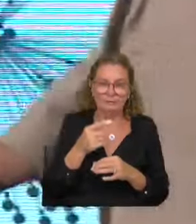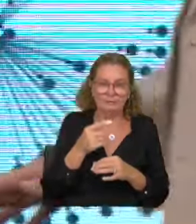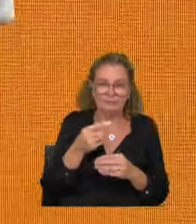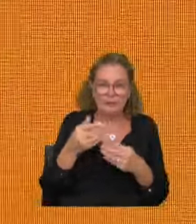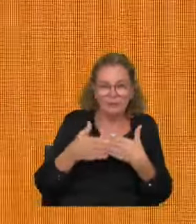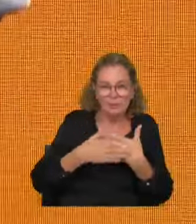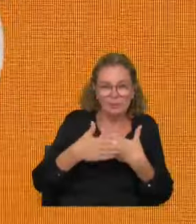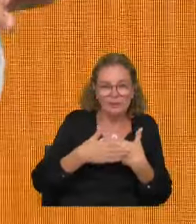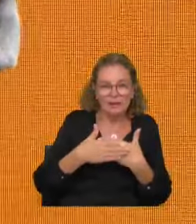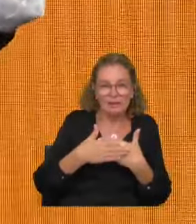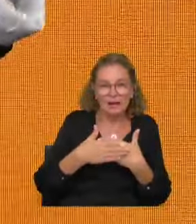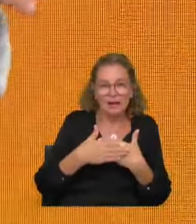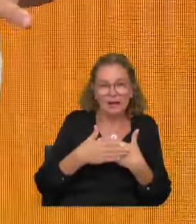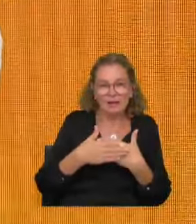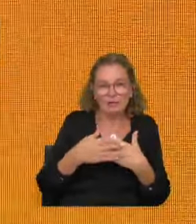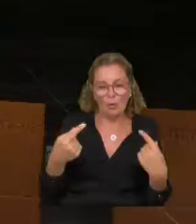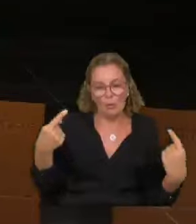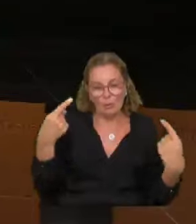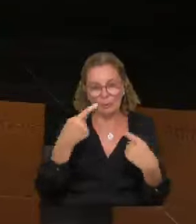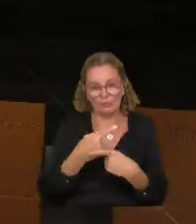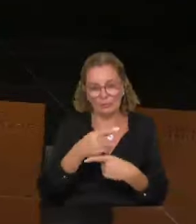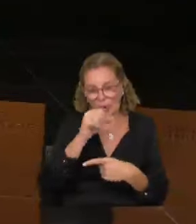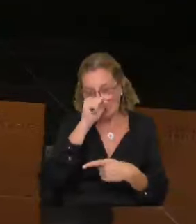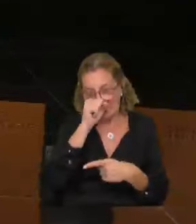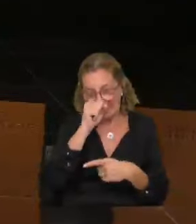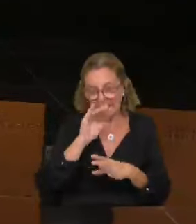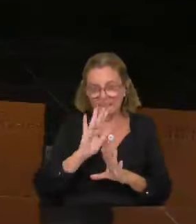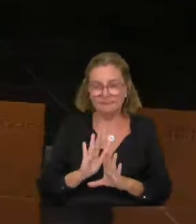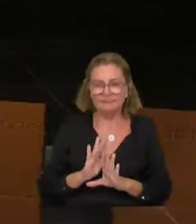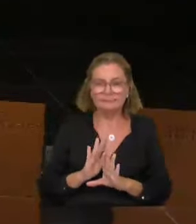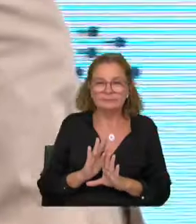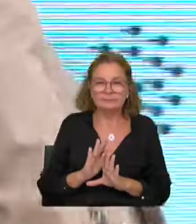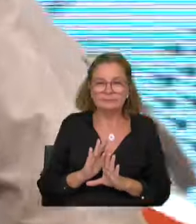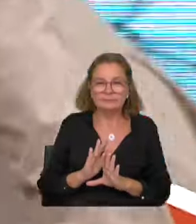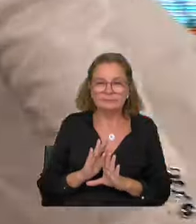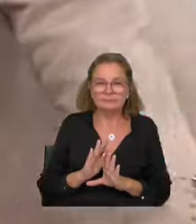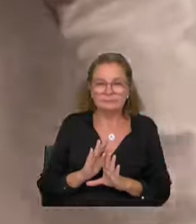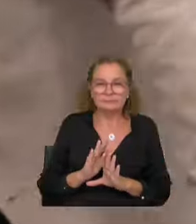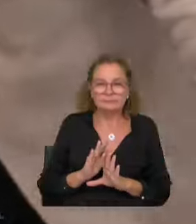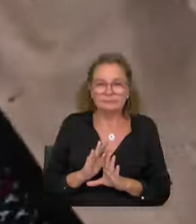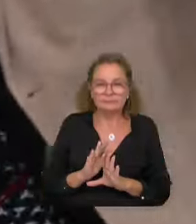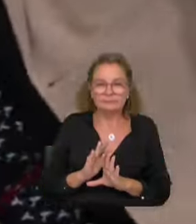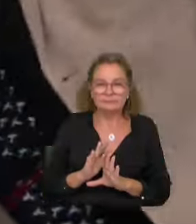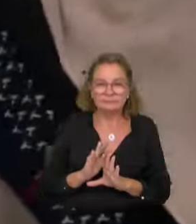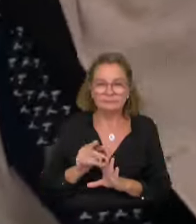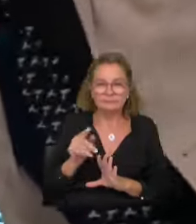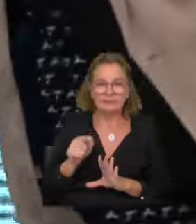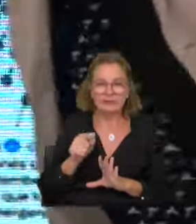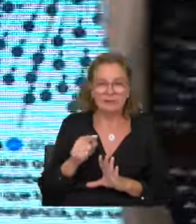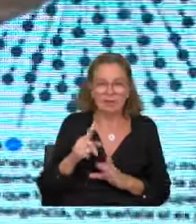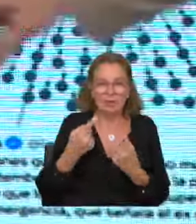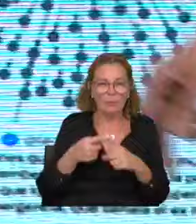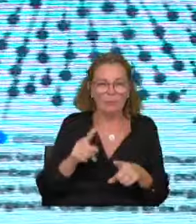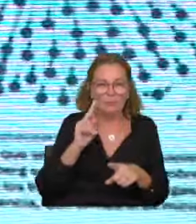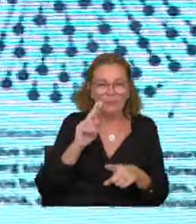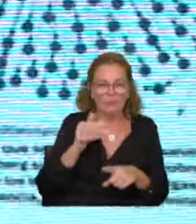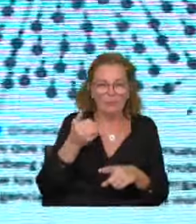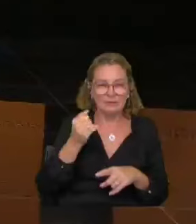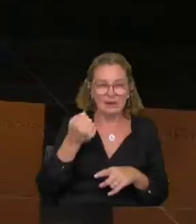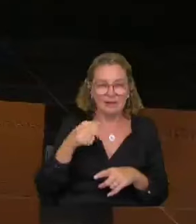cercano digamos a los actores de la oposición ahí en naranja de volúmenes considerables acá exacto y después tenemos